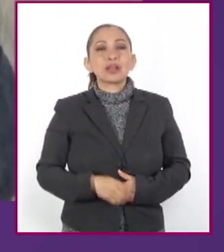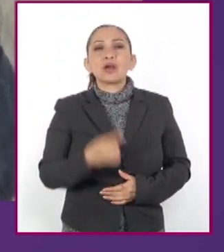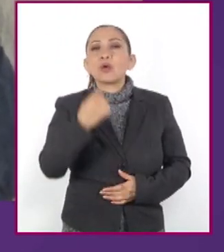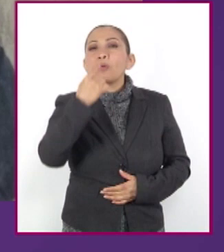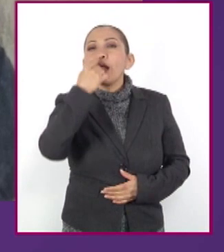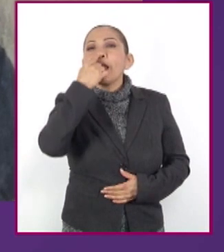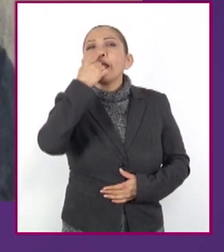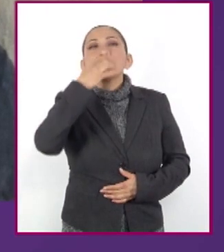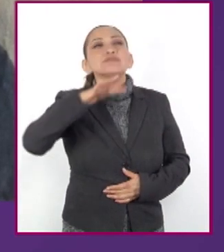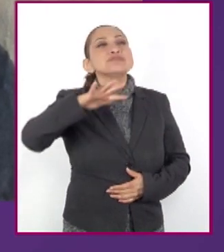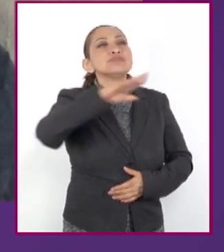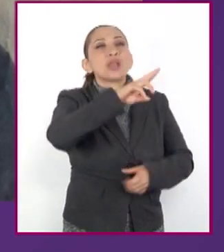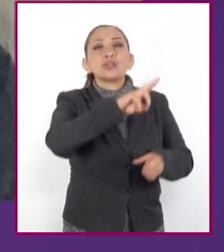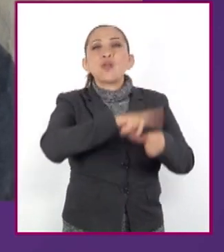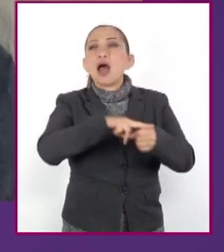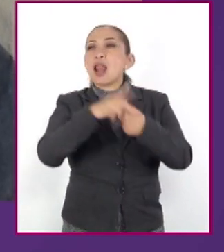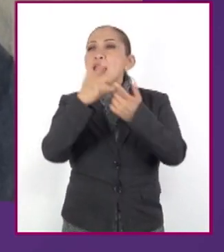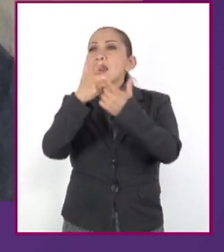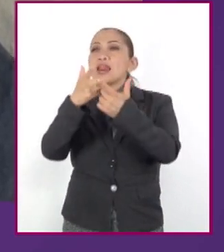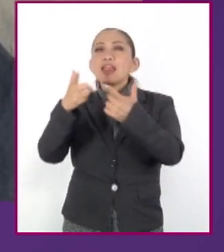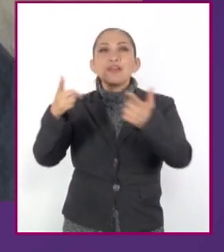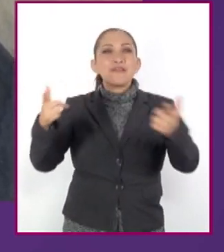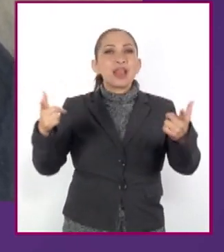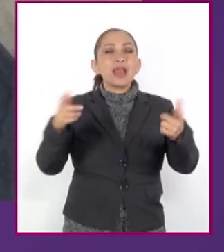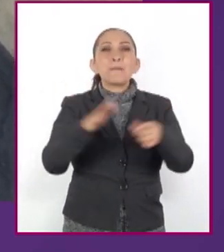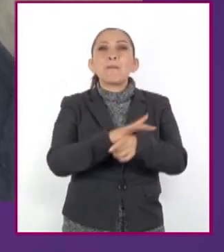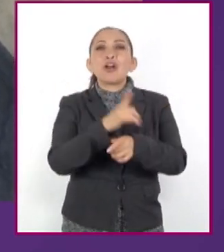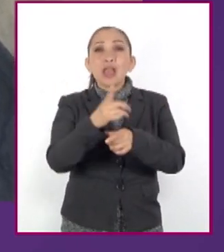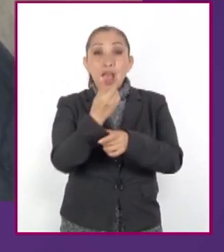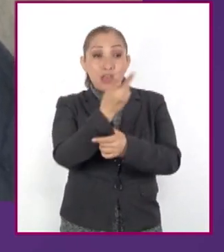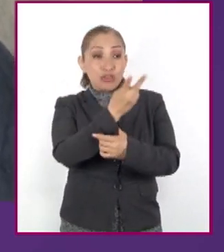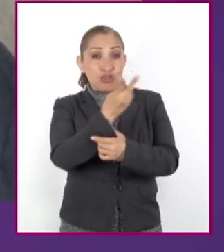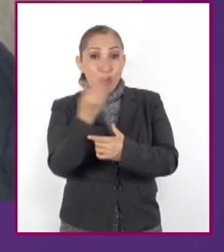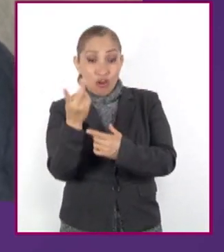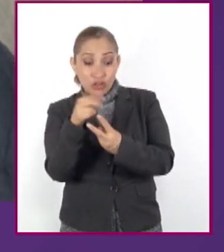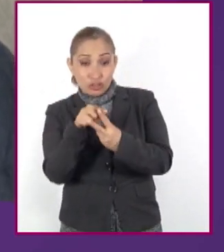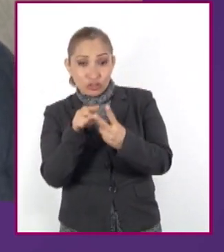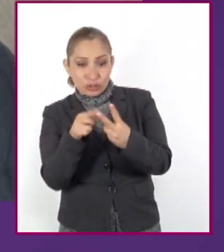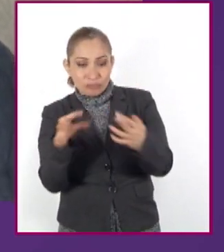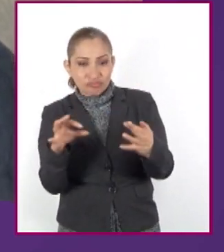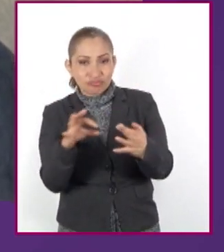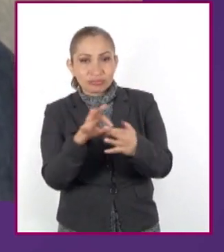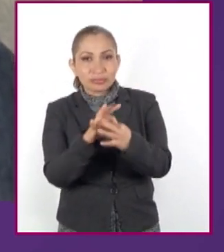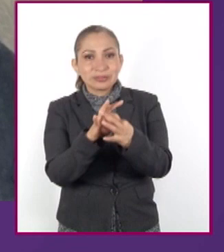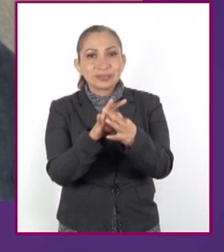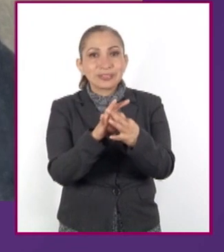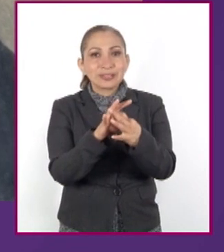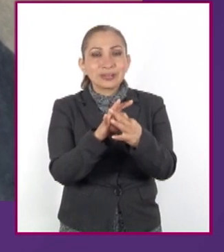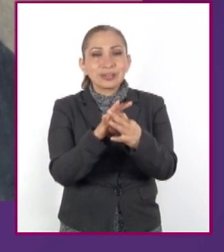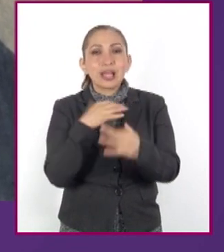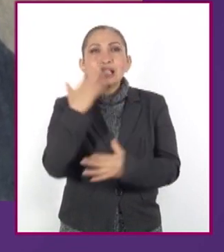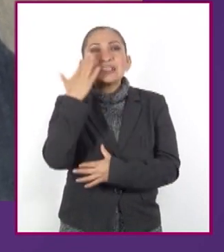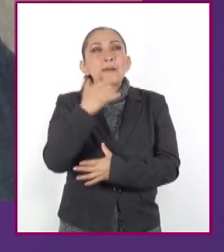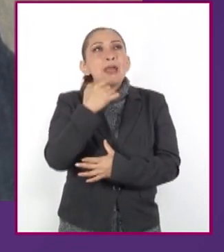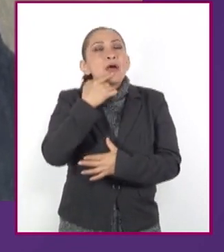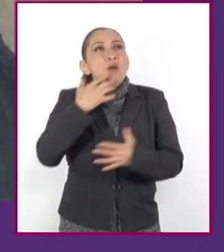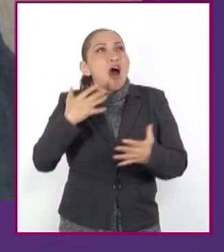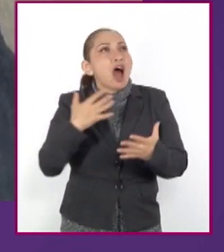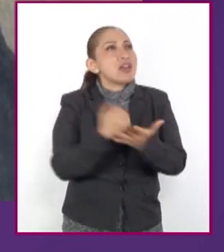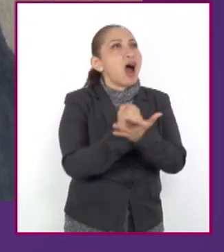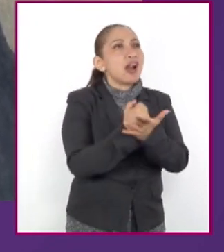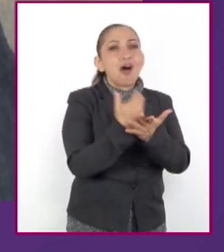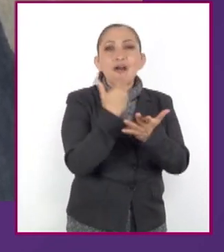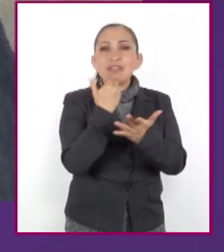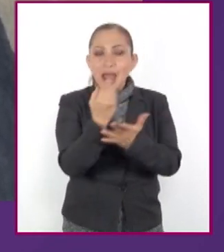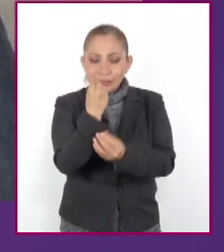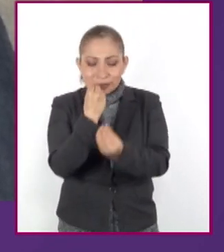Huele a naturaleza, libertad, porque ambos se complementan. Sabe a un triunfo o una